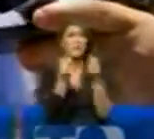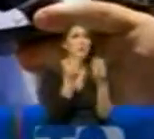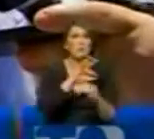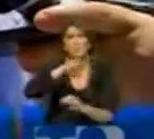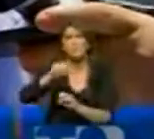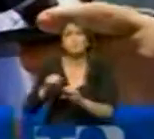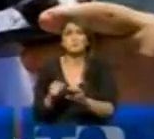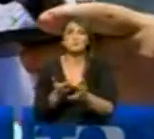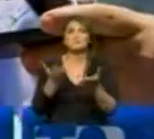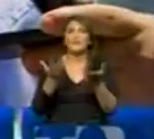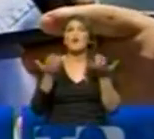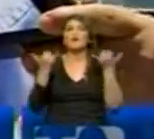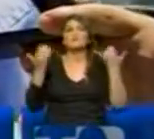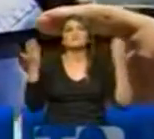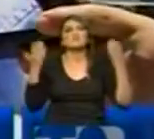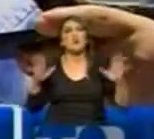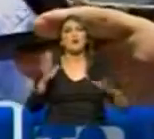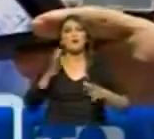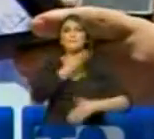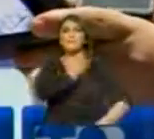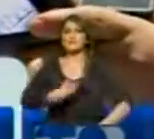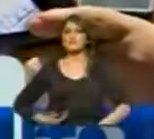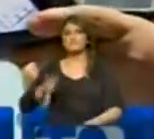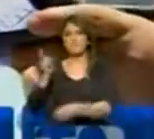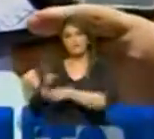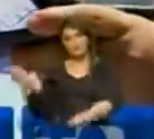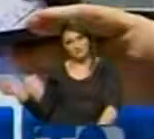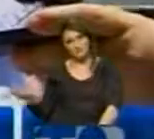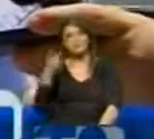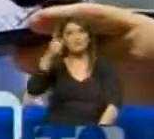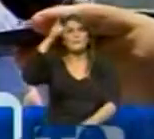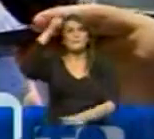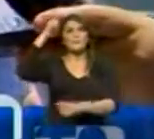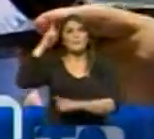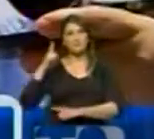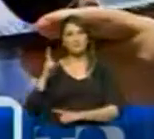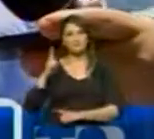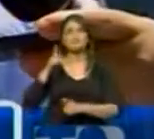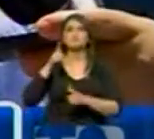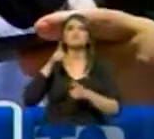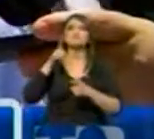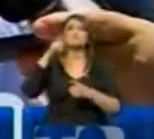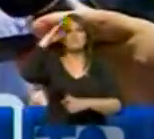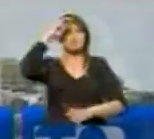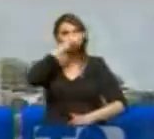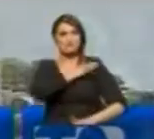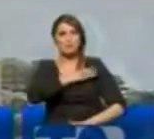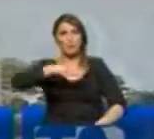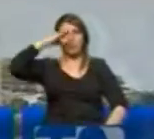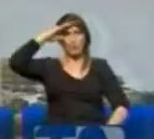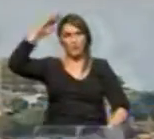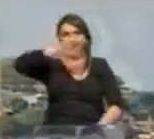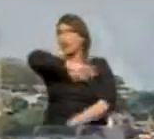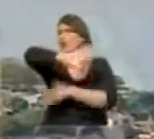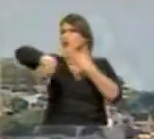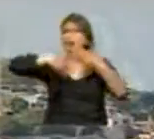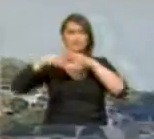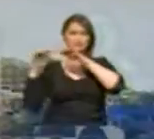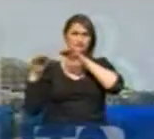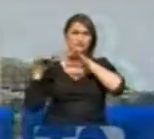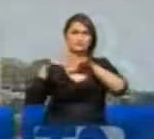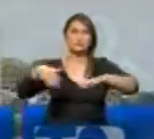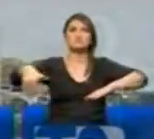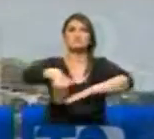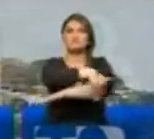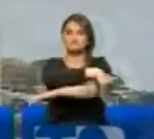organice nuevos operativos de seguridad, que se incremente y se refuerce la participación tanto de policía como fuerzas armadas en el control. Y así los 5 camiones con militares